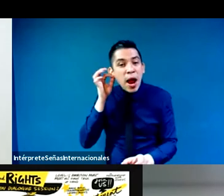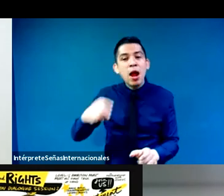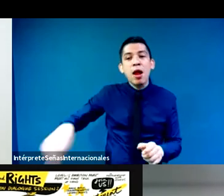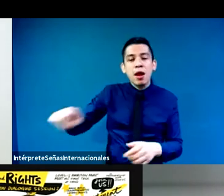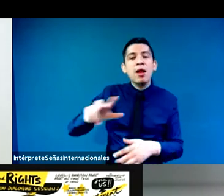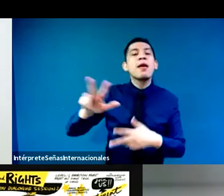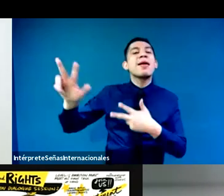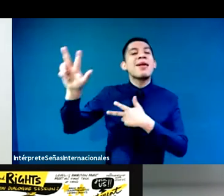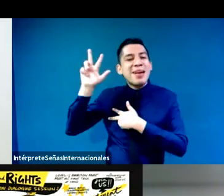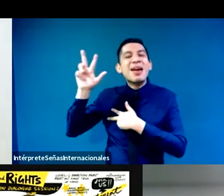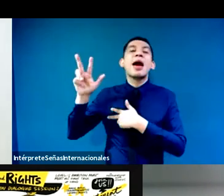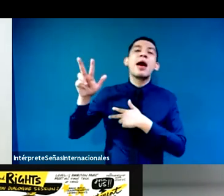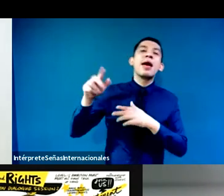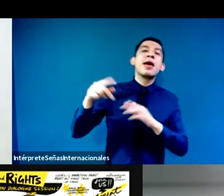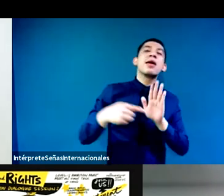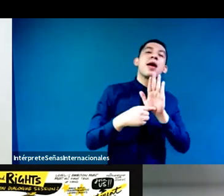buenas intenciones.